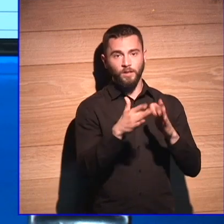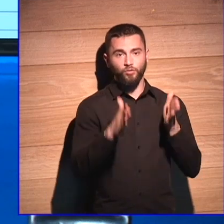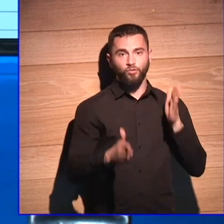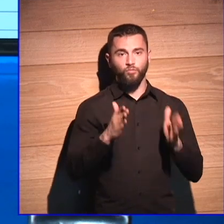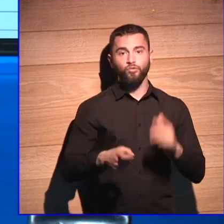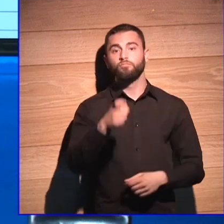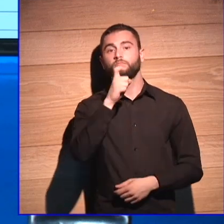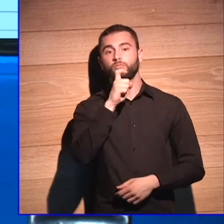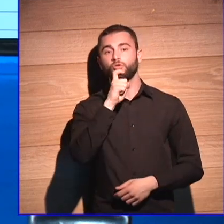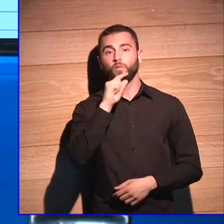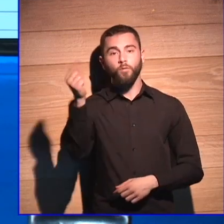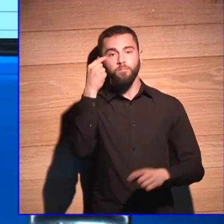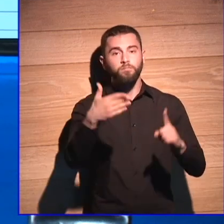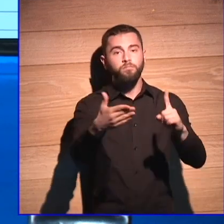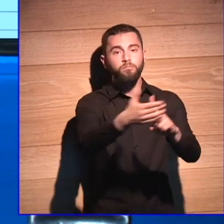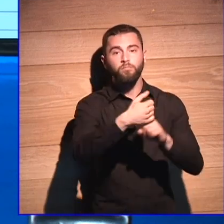puede predecir esta evolución?